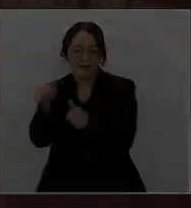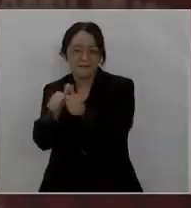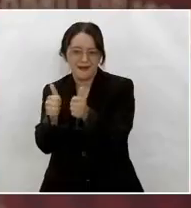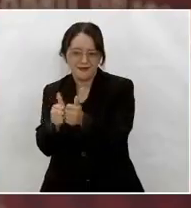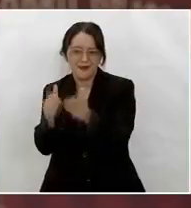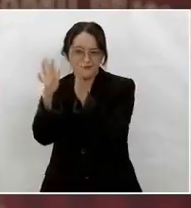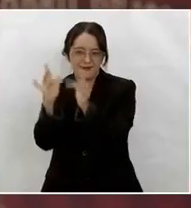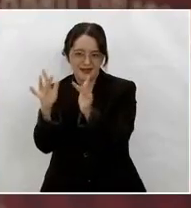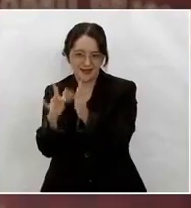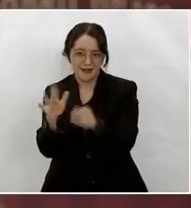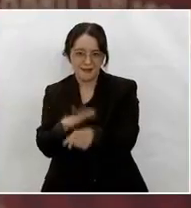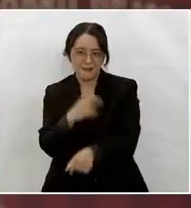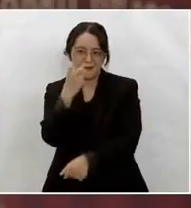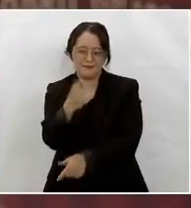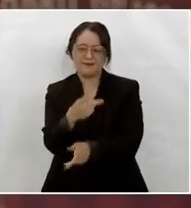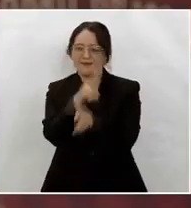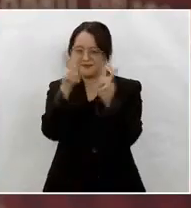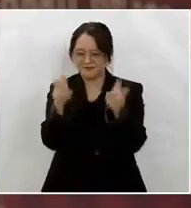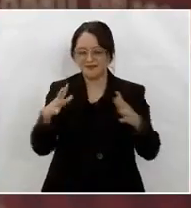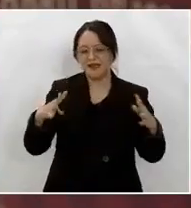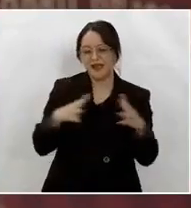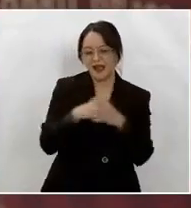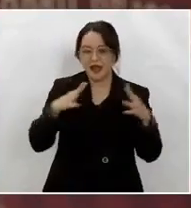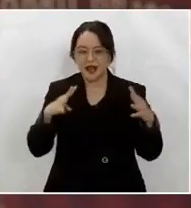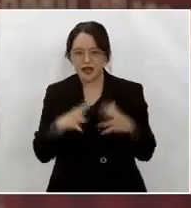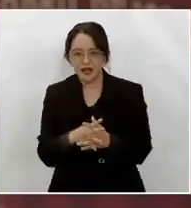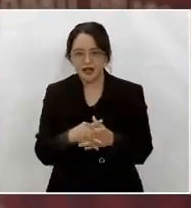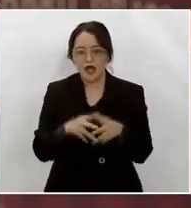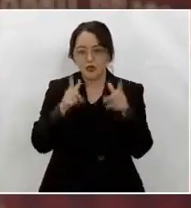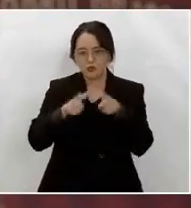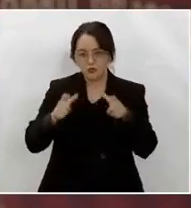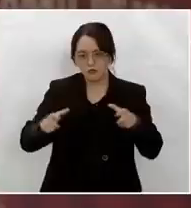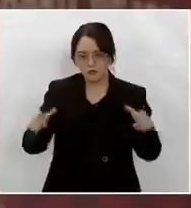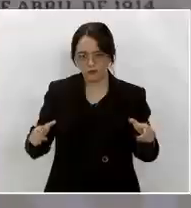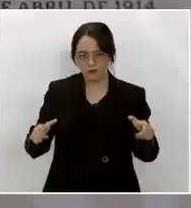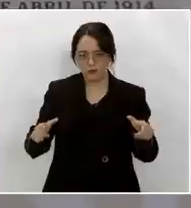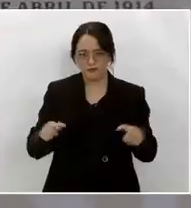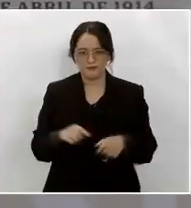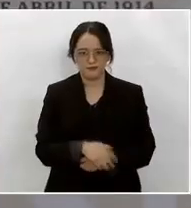Se le conoció a esa guerra, a esa invasión,